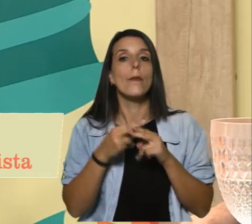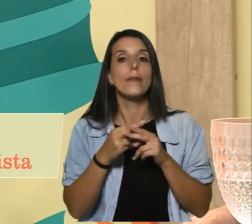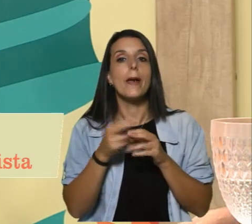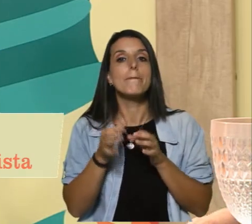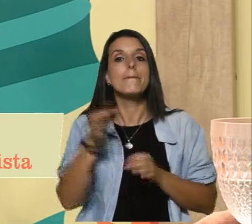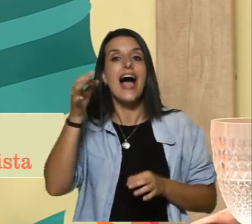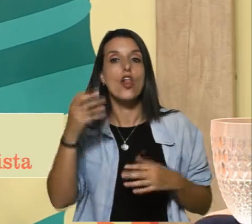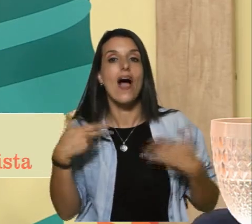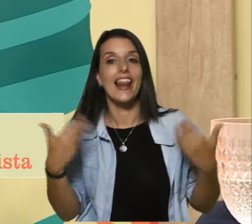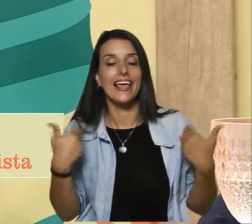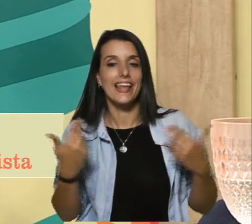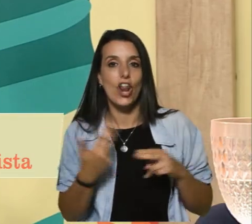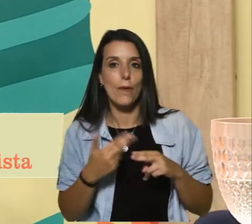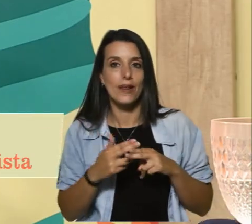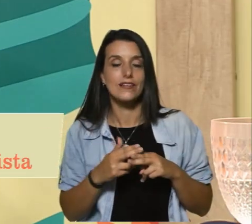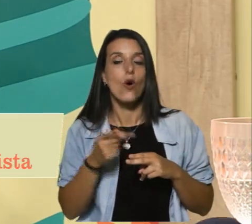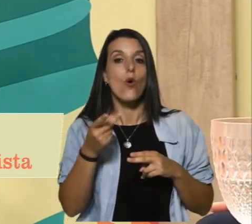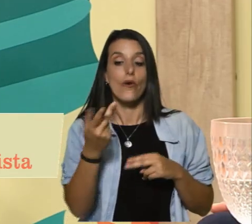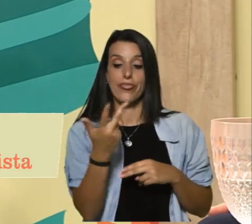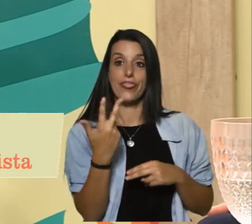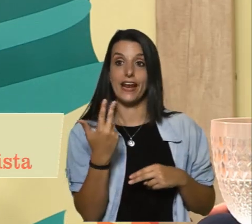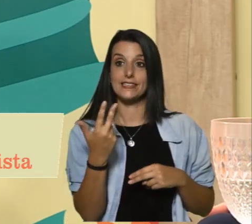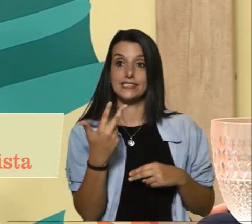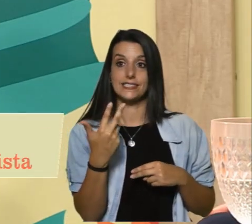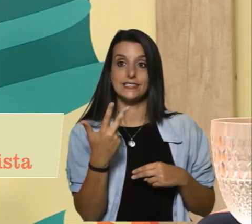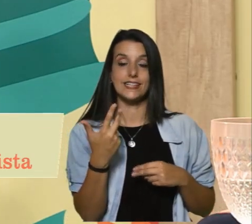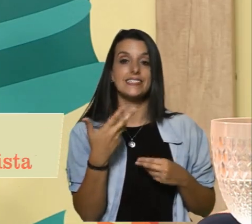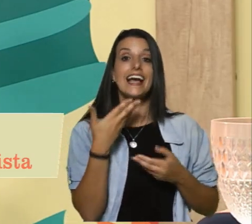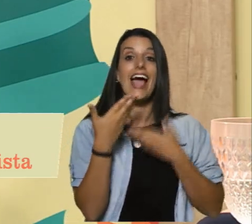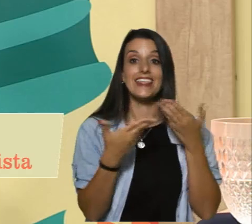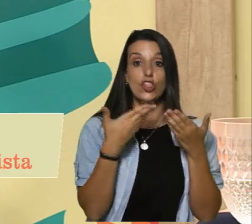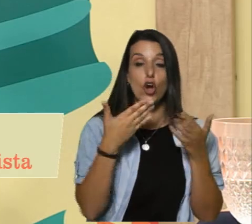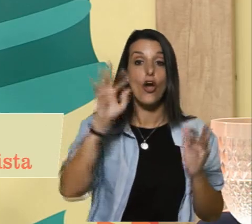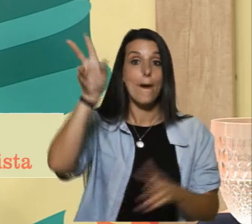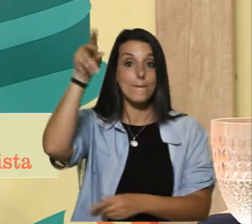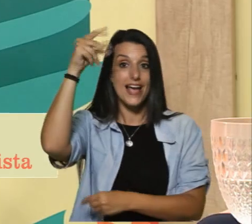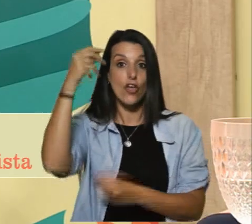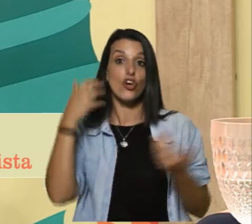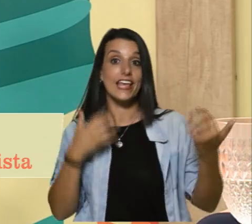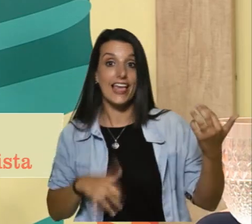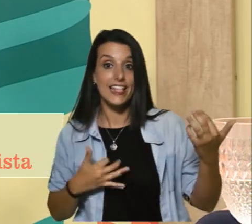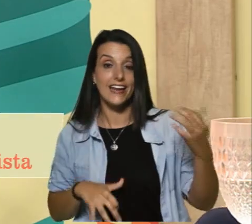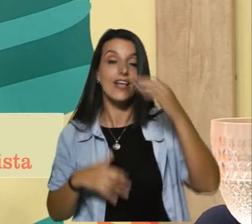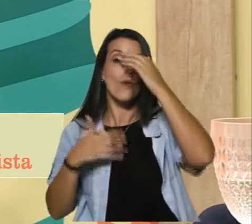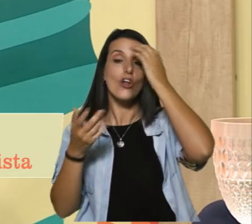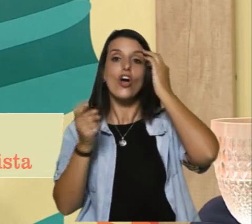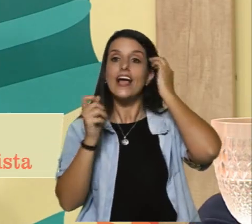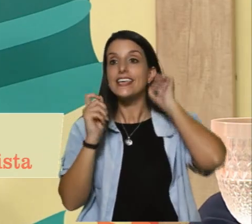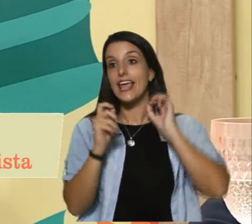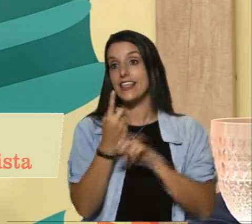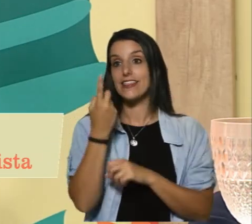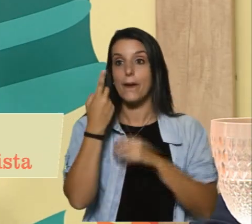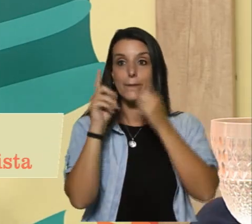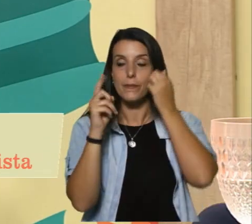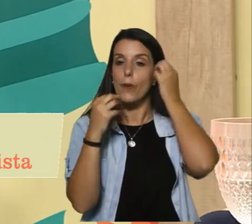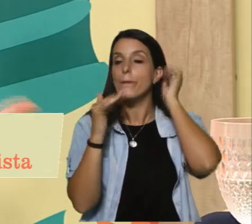que cuando estamos los 3, cantador, bailador y guitarrista, estamos al servicio de, bueno, quién propone primero. En